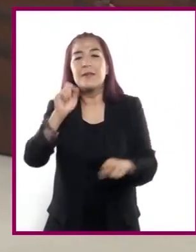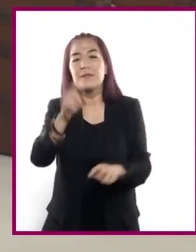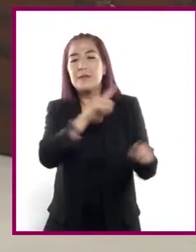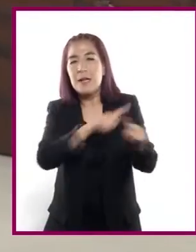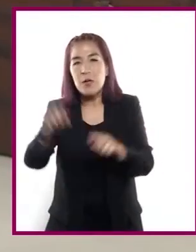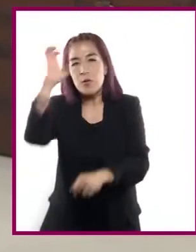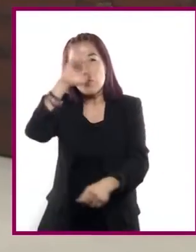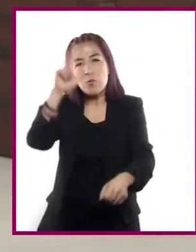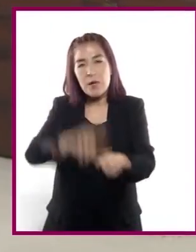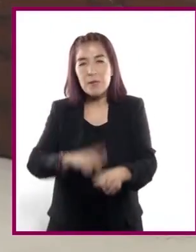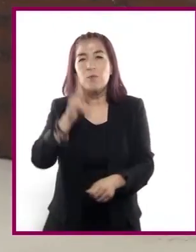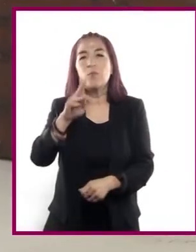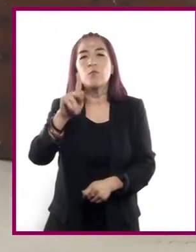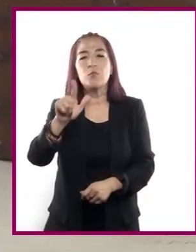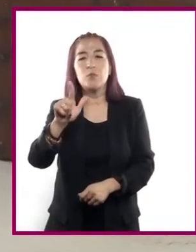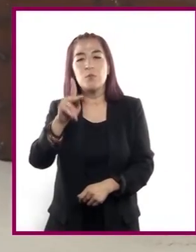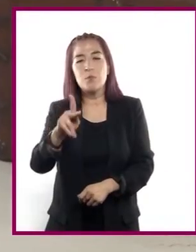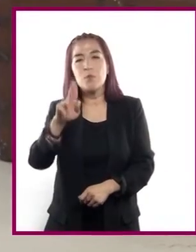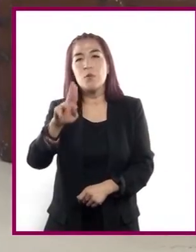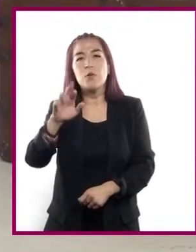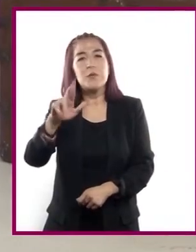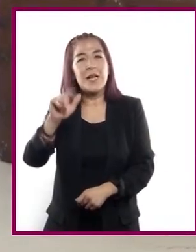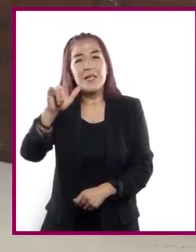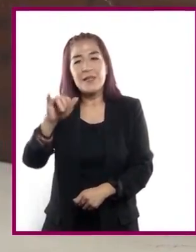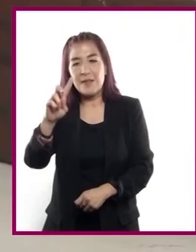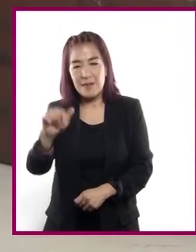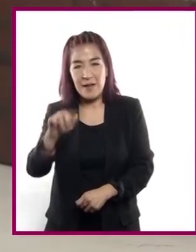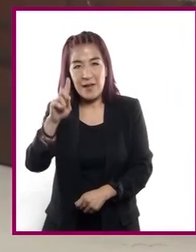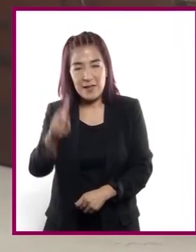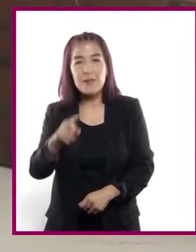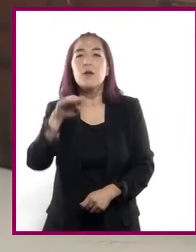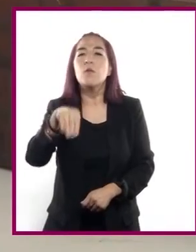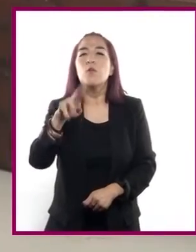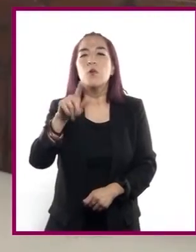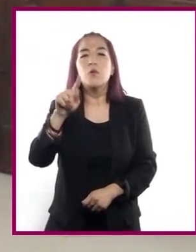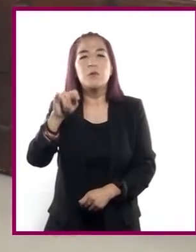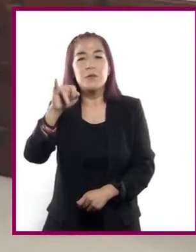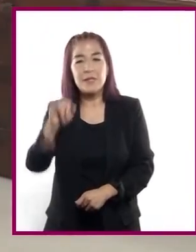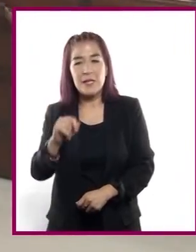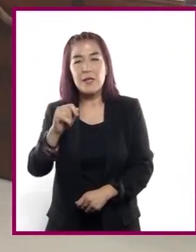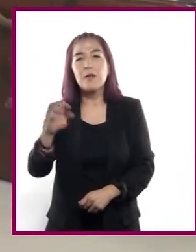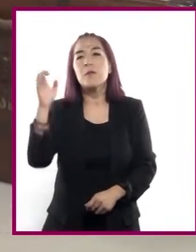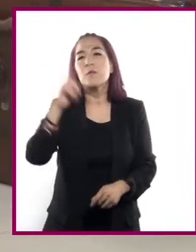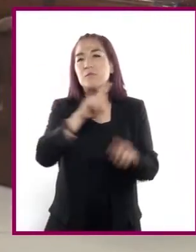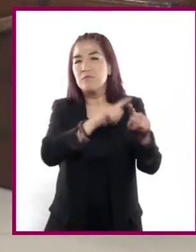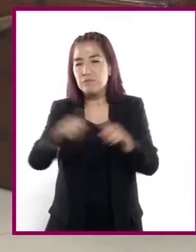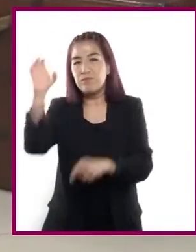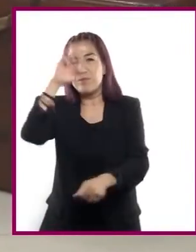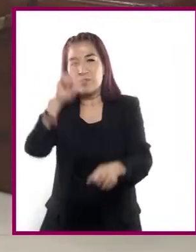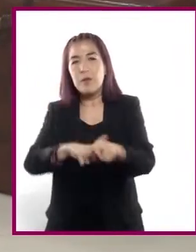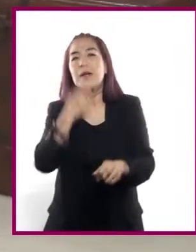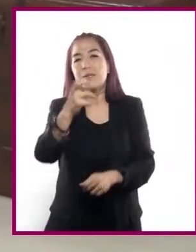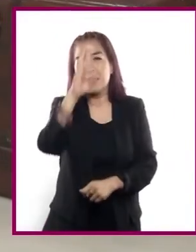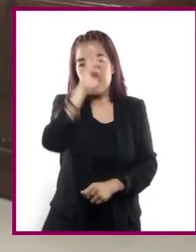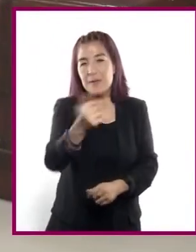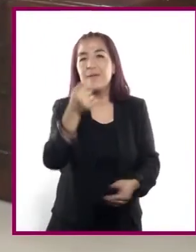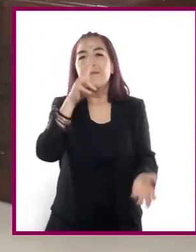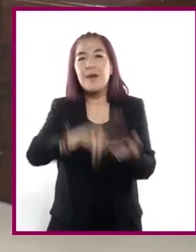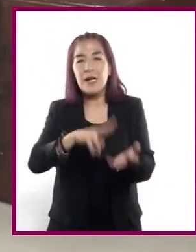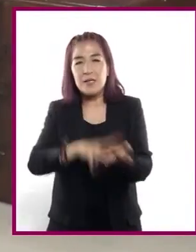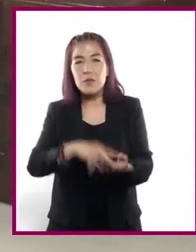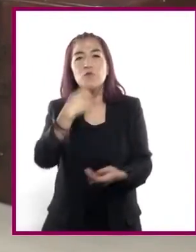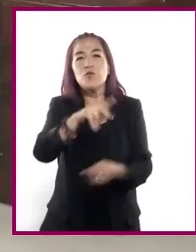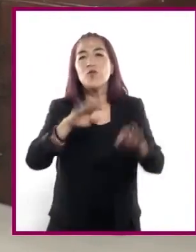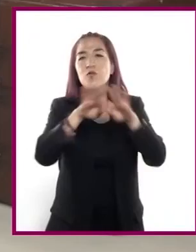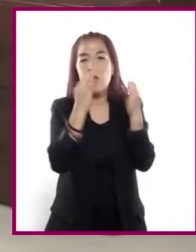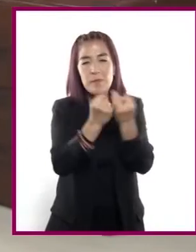la interculturalidad y la multiculturalidad, así como del respeto y la valoración de las formas de